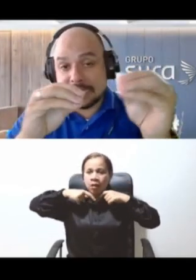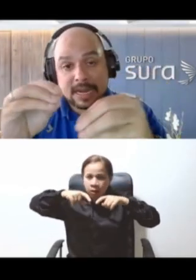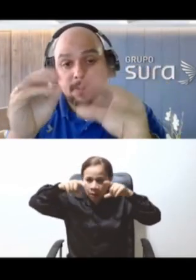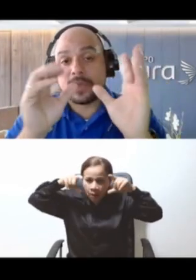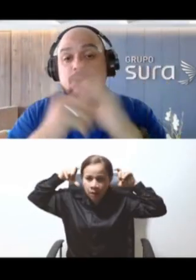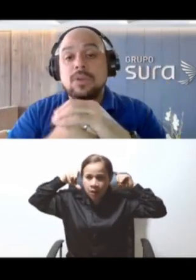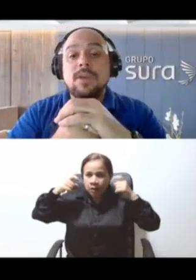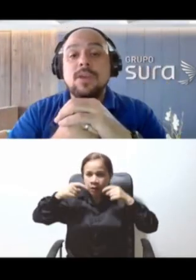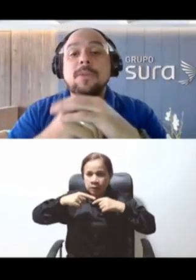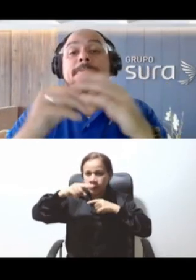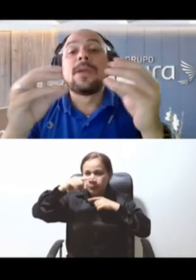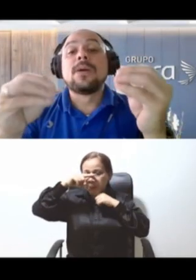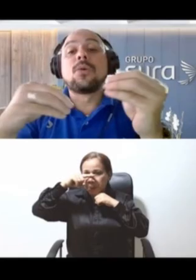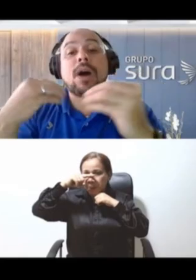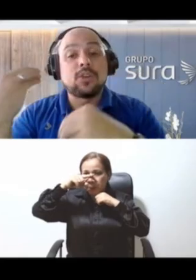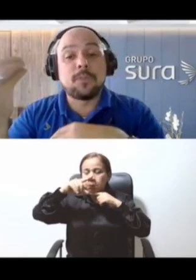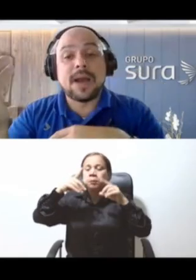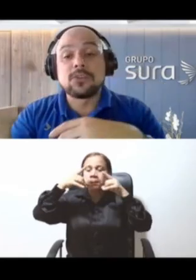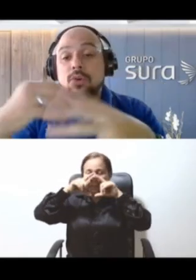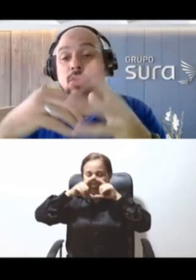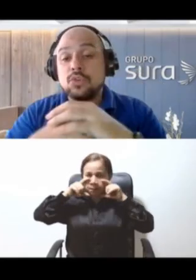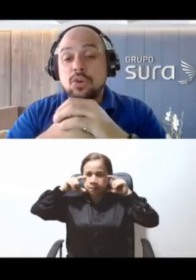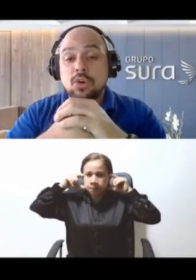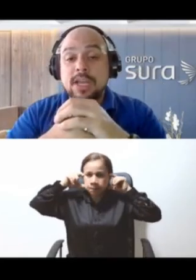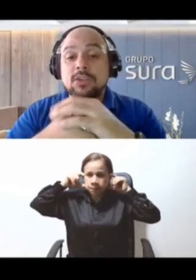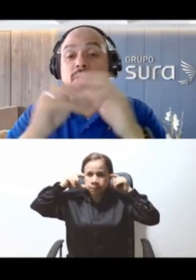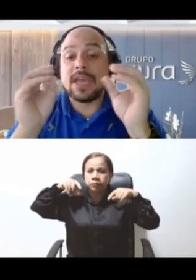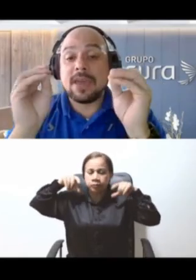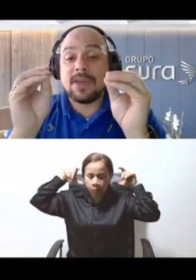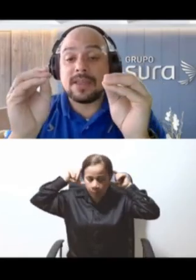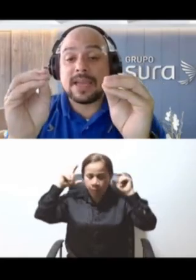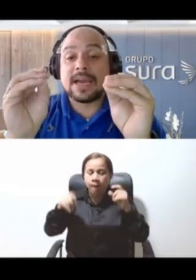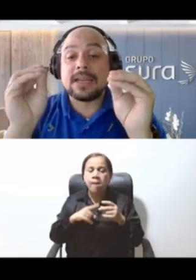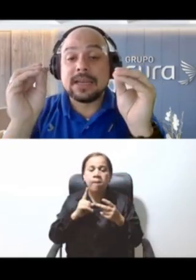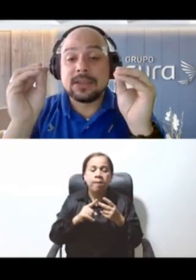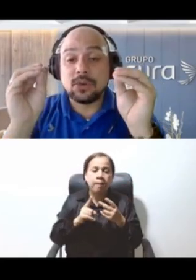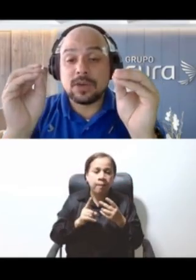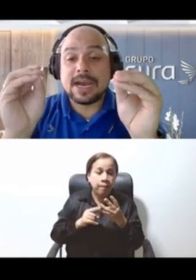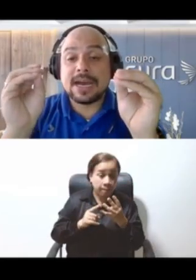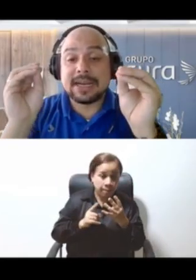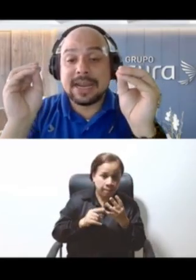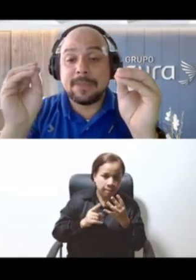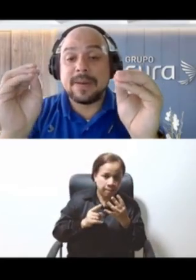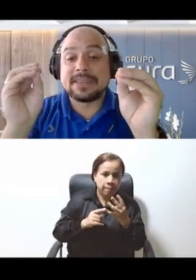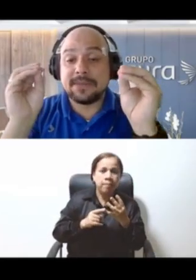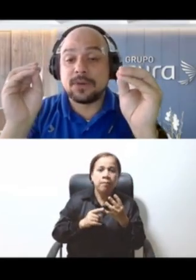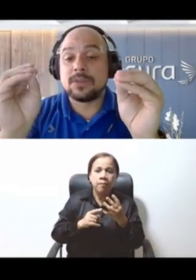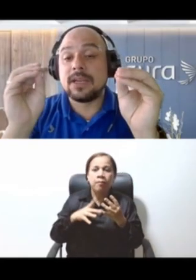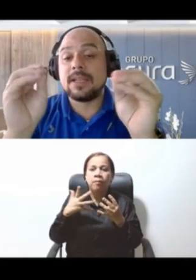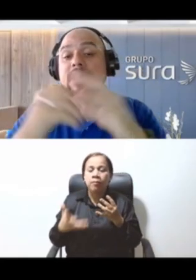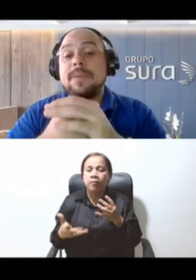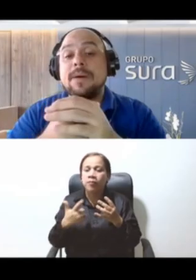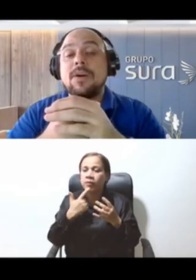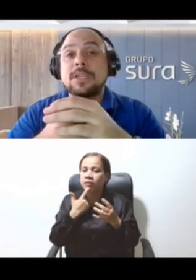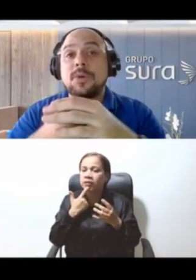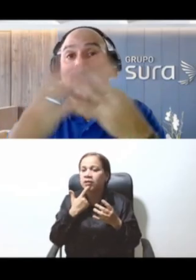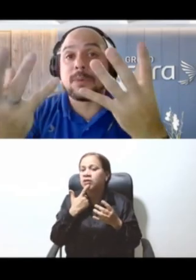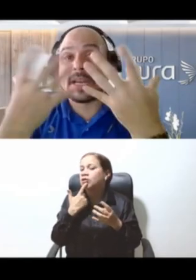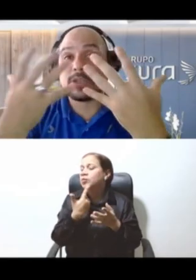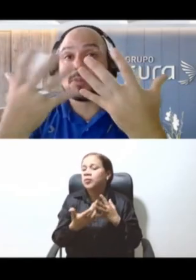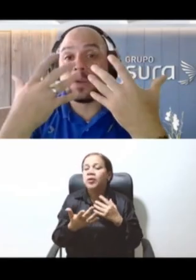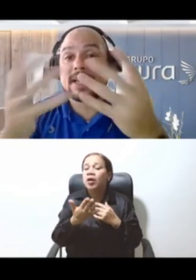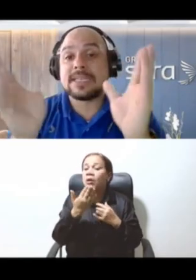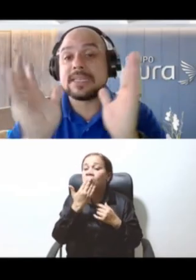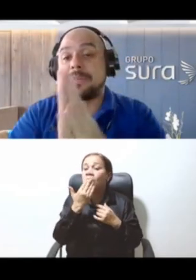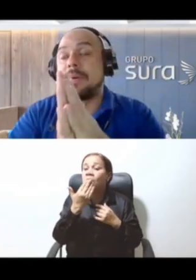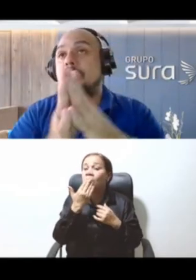y hacer el paso debido. Cuarto paso, uso correcto. Evitar tocar la parte frontal del tapabocas. ¿Por